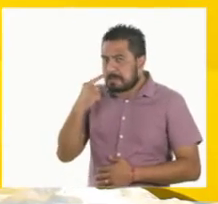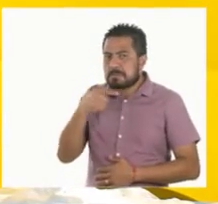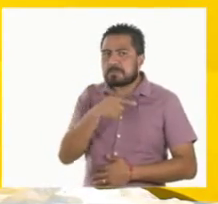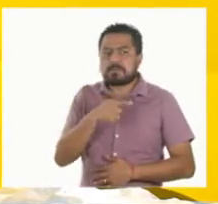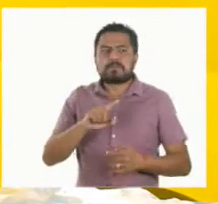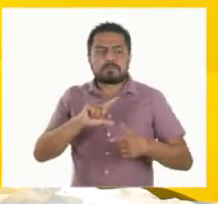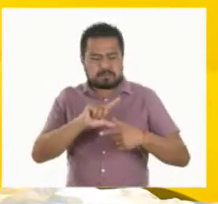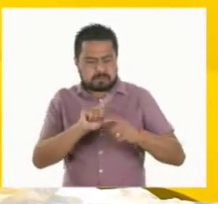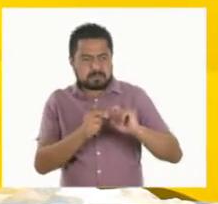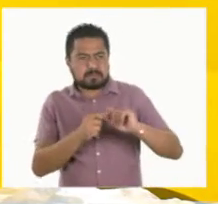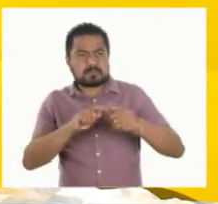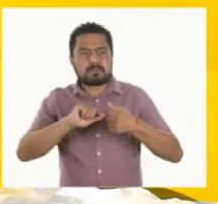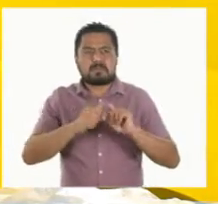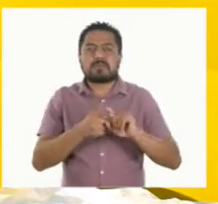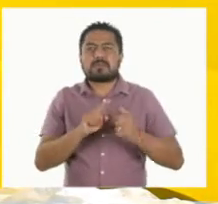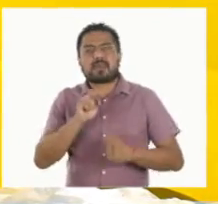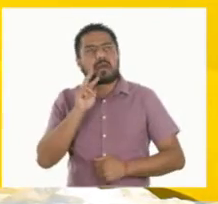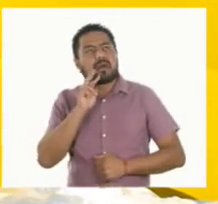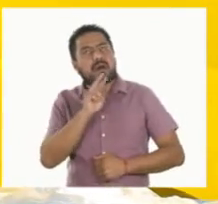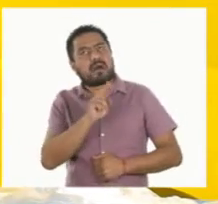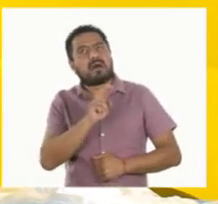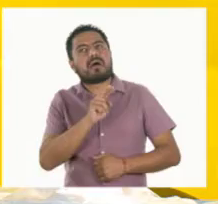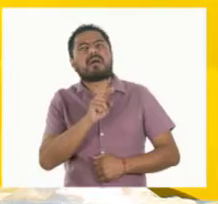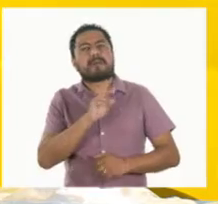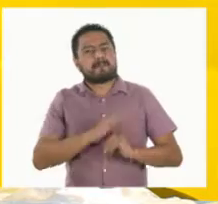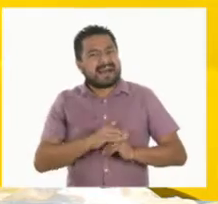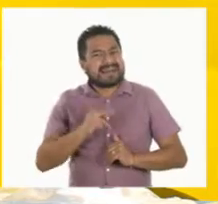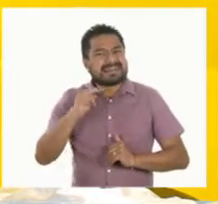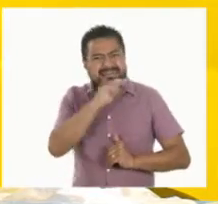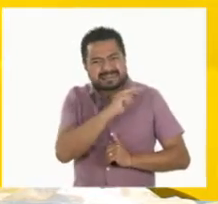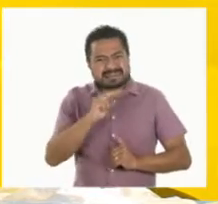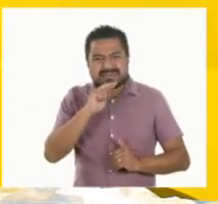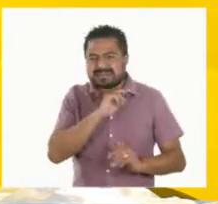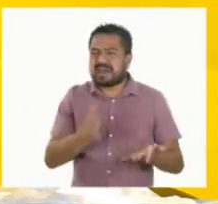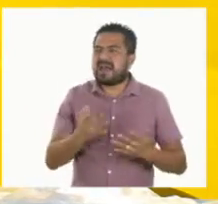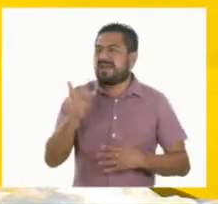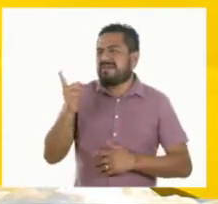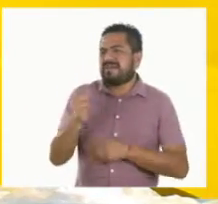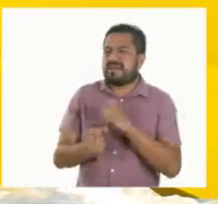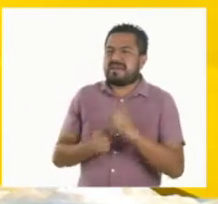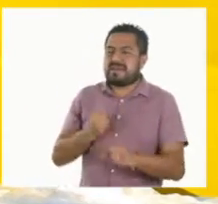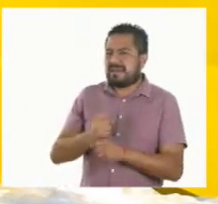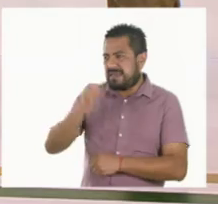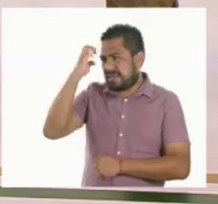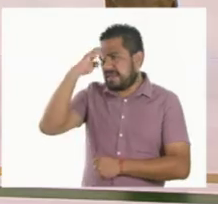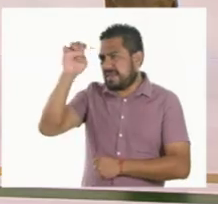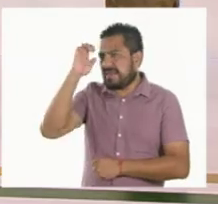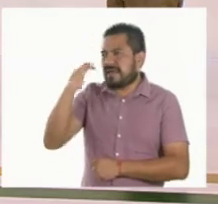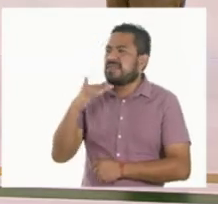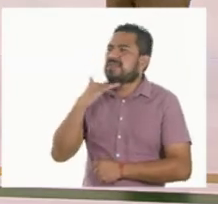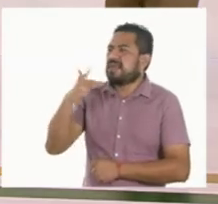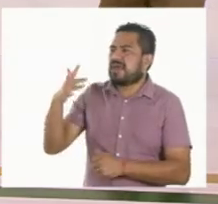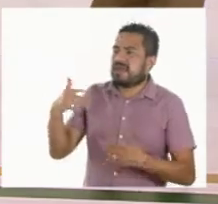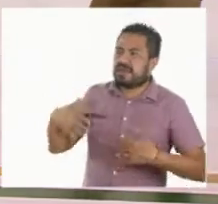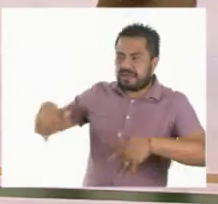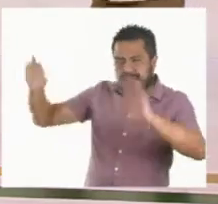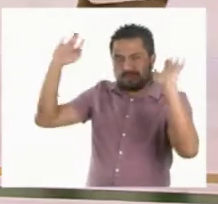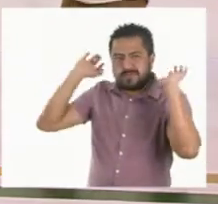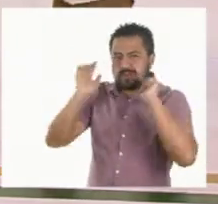pulgar. Exacto. Más rápido. Ah, tú ya tienes años de experiencia en esto, lo hacías desde